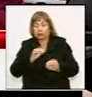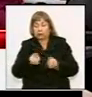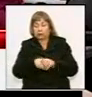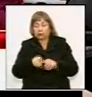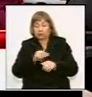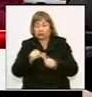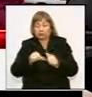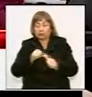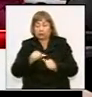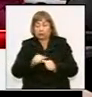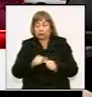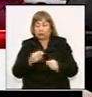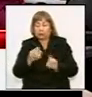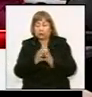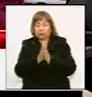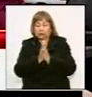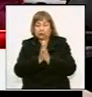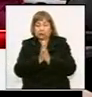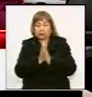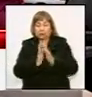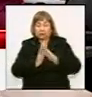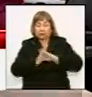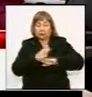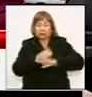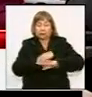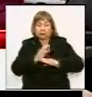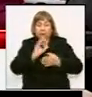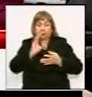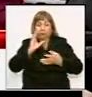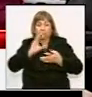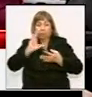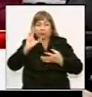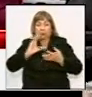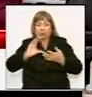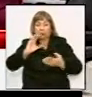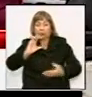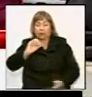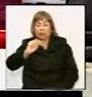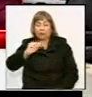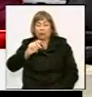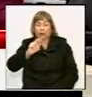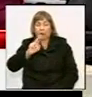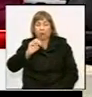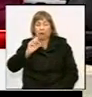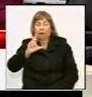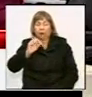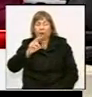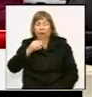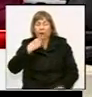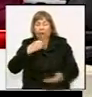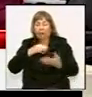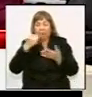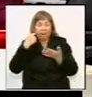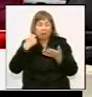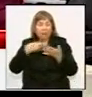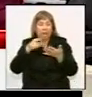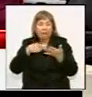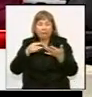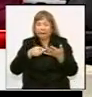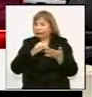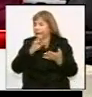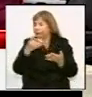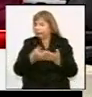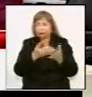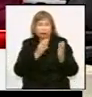en este proceso. Solicita la intervención de la Contraloría General de la República. Dispone la verificación de todos los